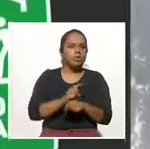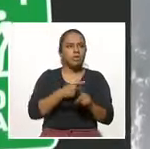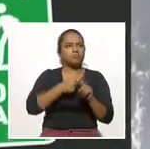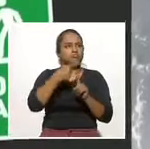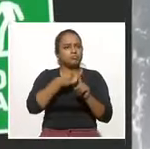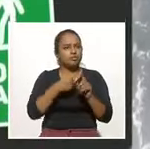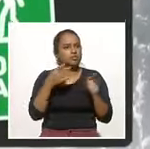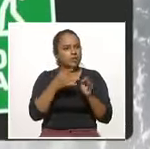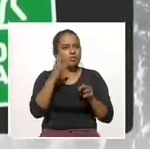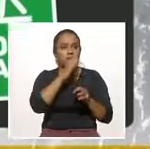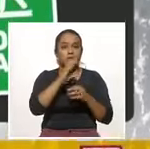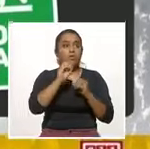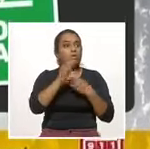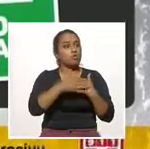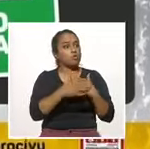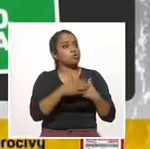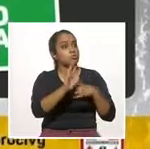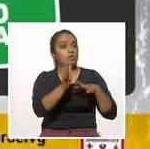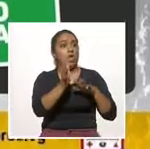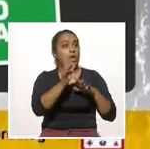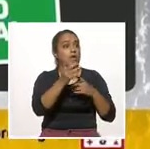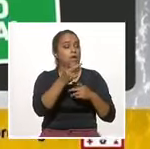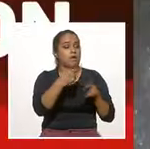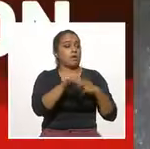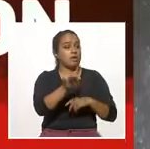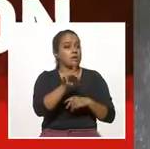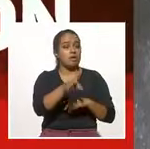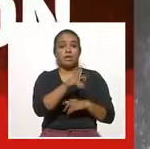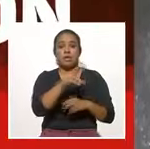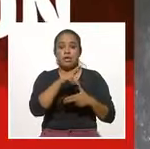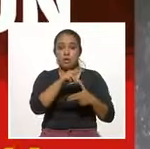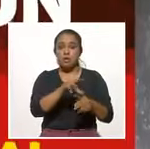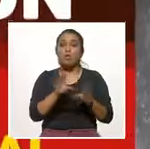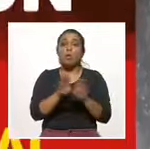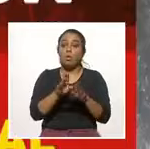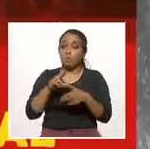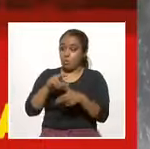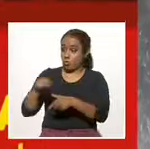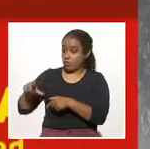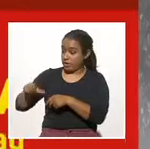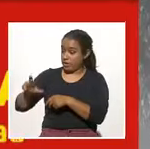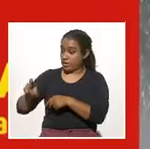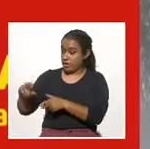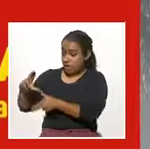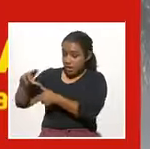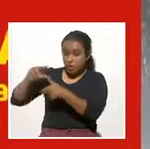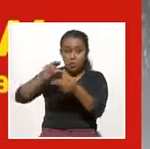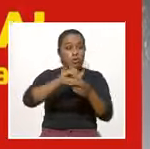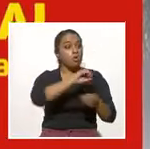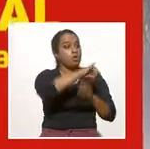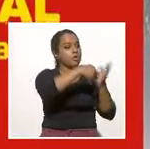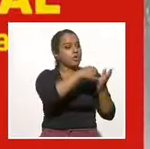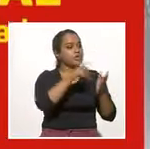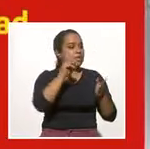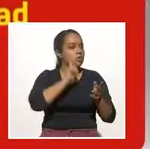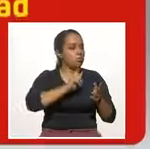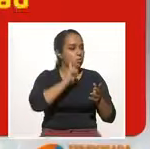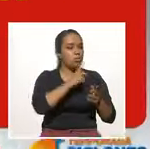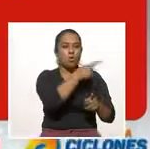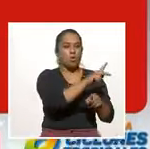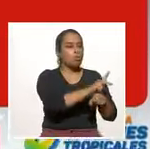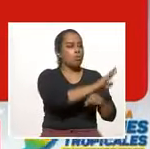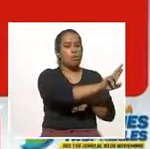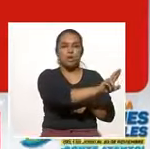nos dicen cuándo está viniendo el huracán, ya sea que entre por Quintana Roo o que entre aquí por Isla Mujeres, que viene de Puerto Rico, de